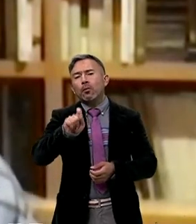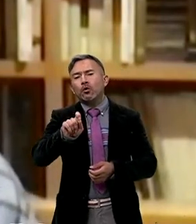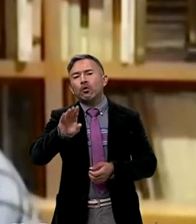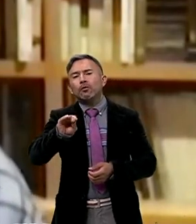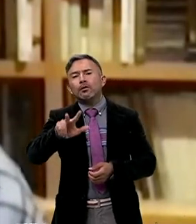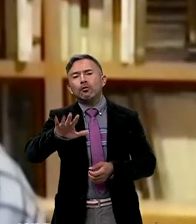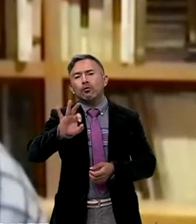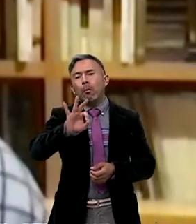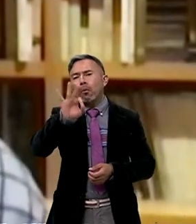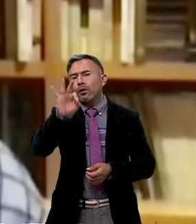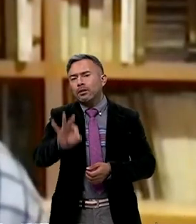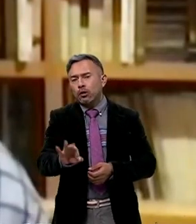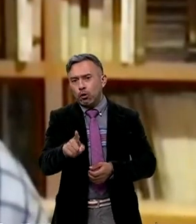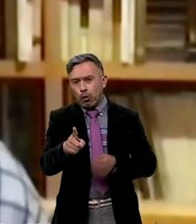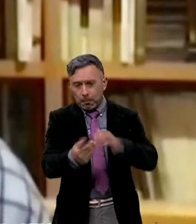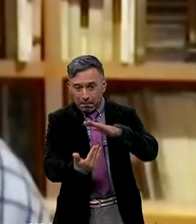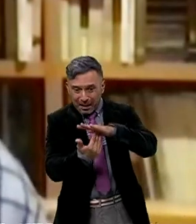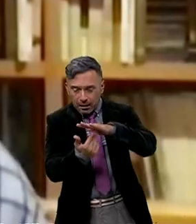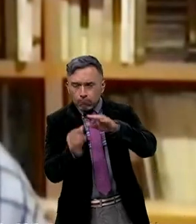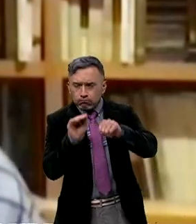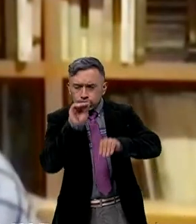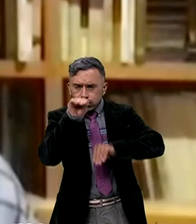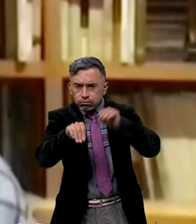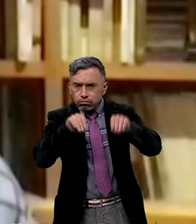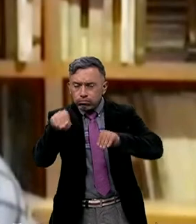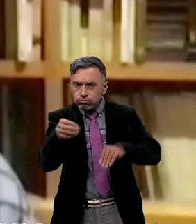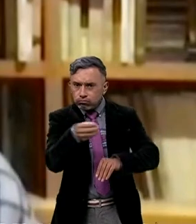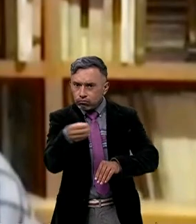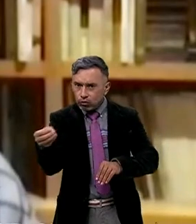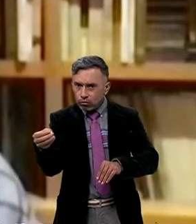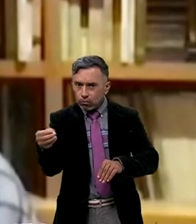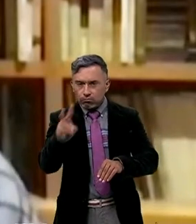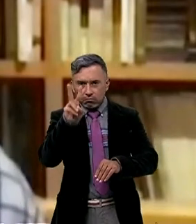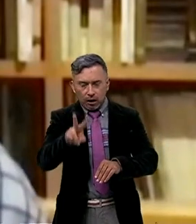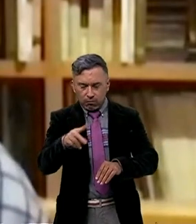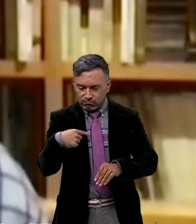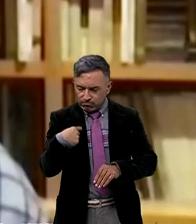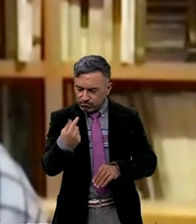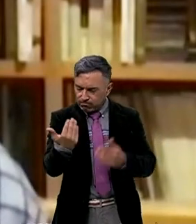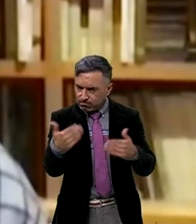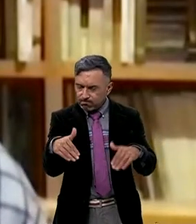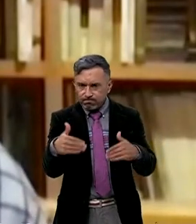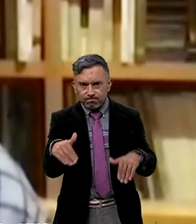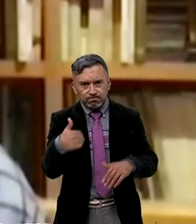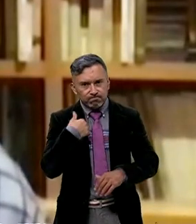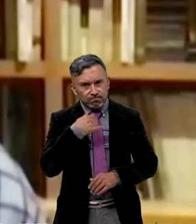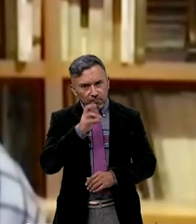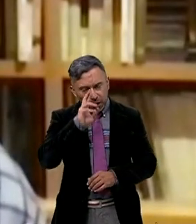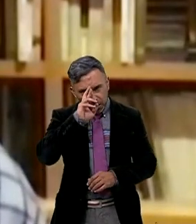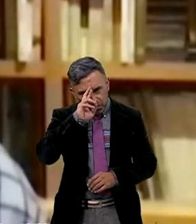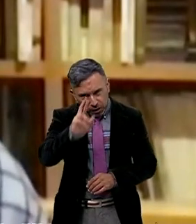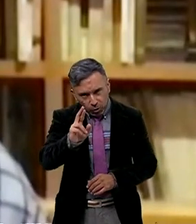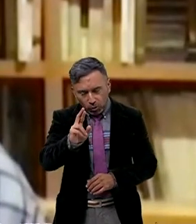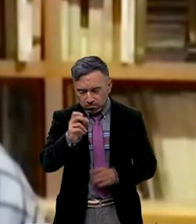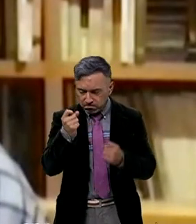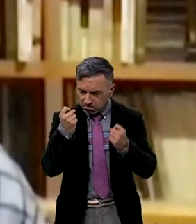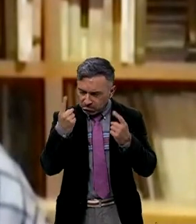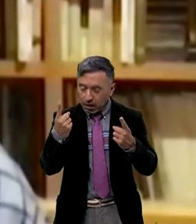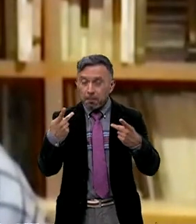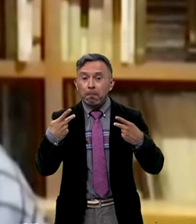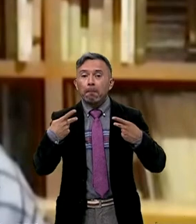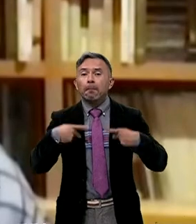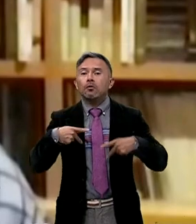mesas programadas y de respeto de respeto a la ciudadanía a la que